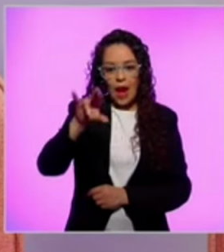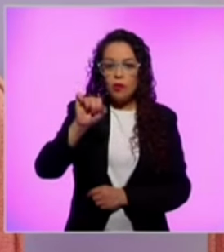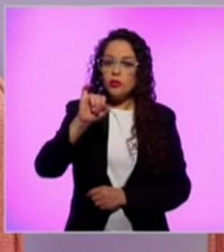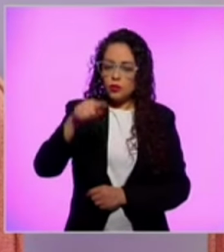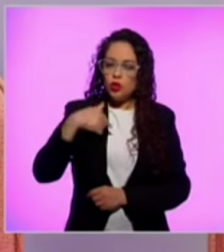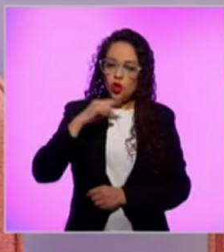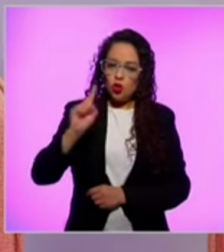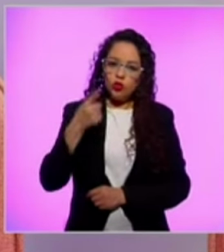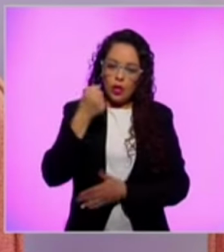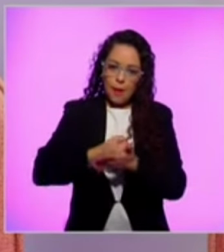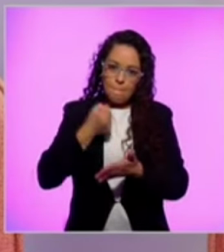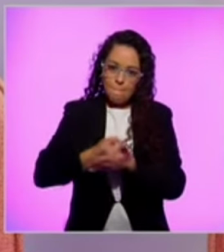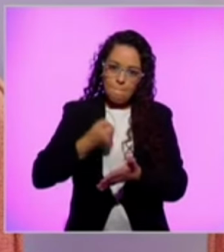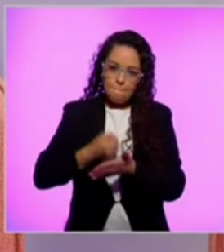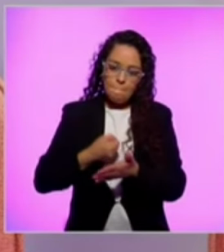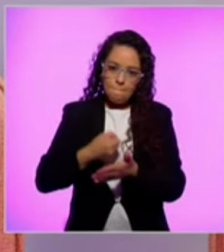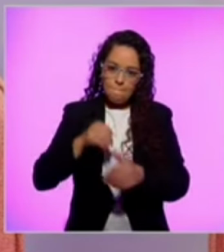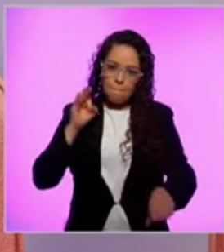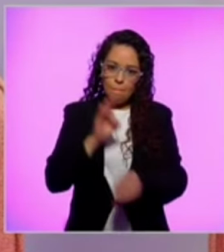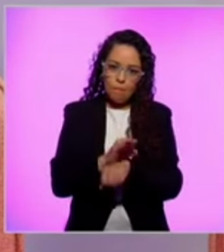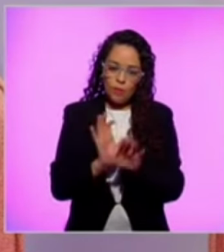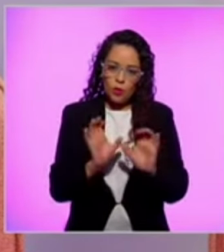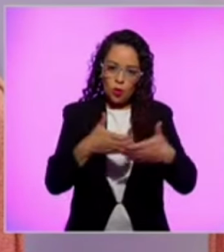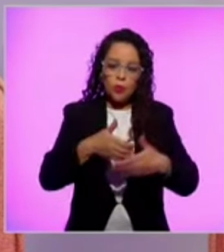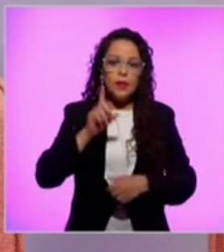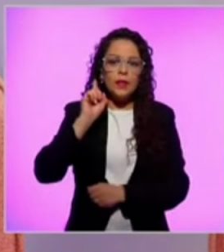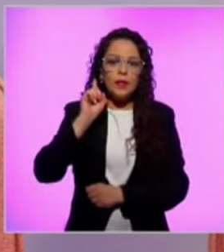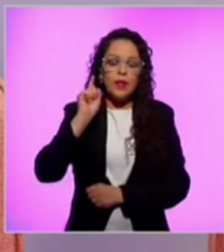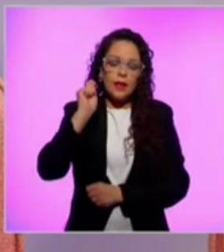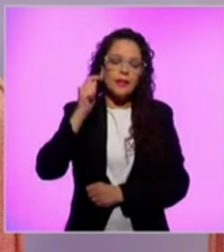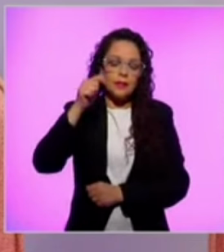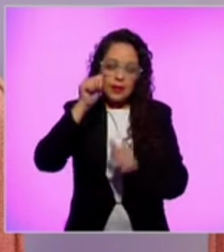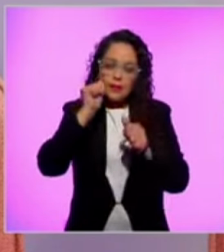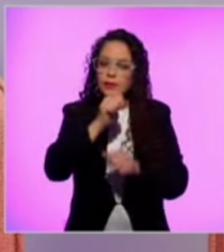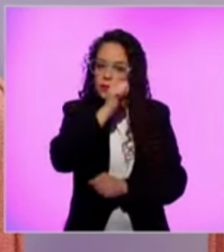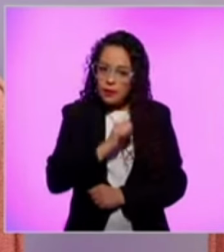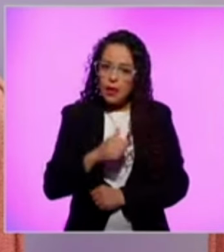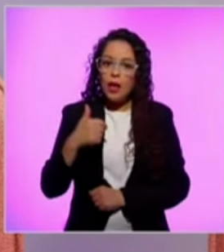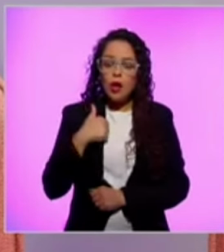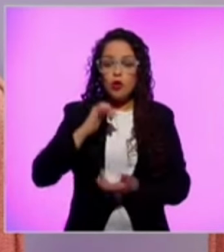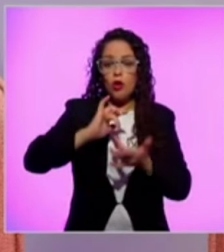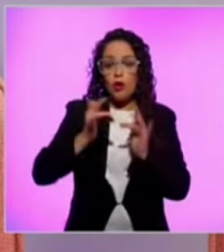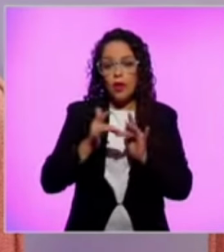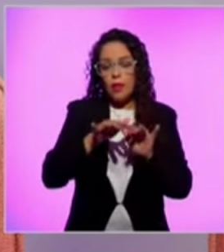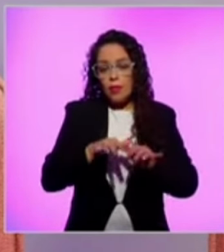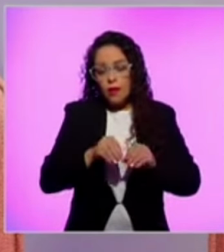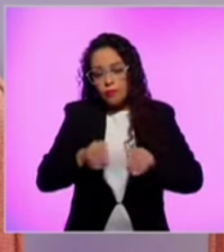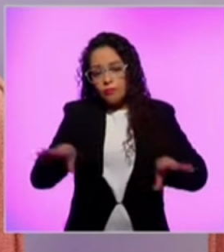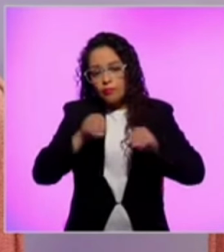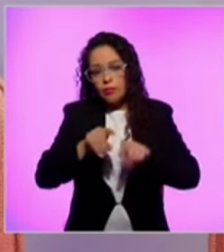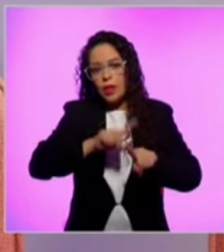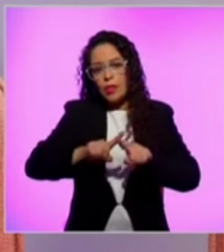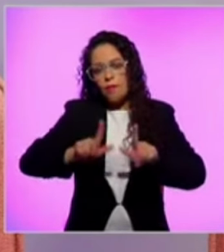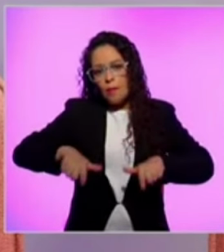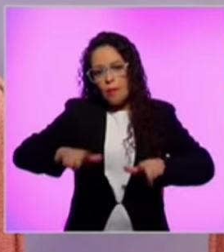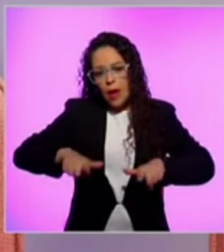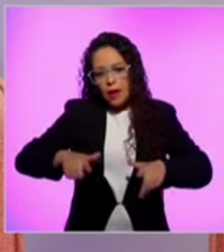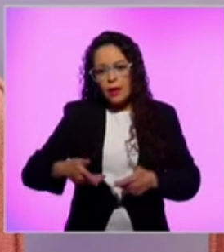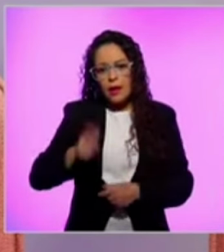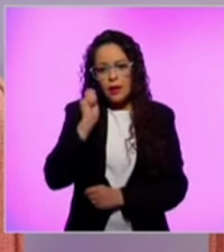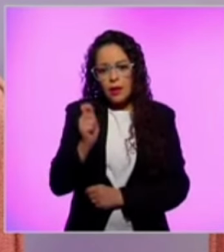soy representante de la comunidad ciega. Me dedico al contenido en redes sociales, en diversas plataformas digitales, siempre llevando en